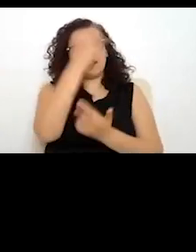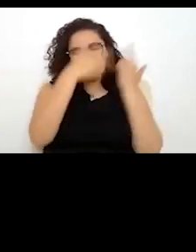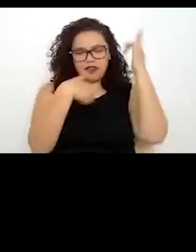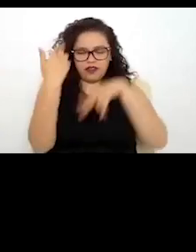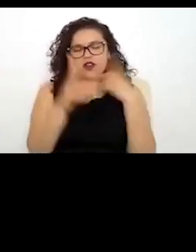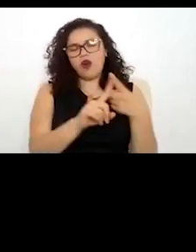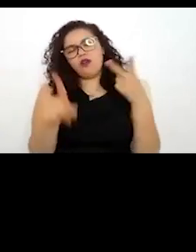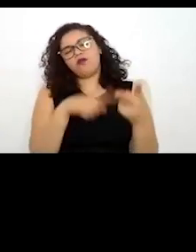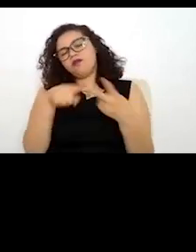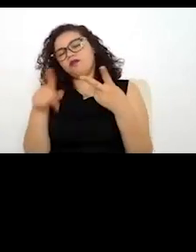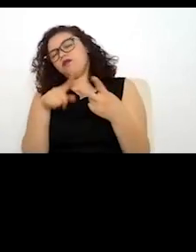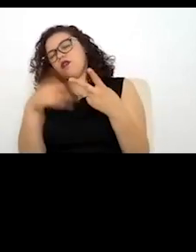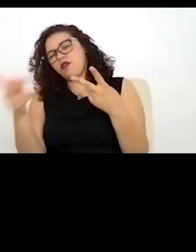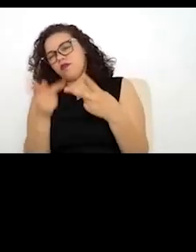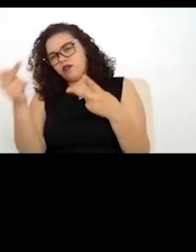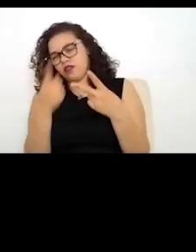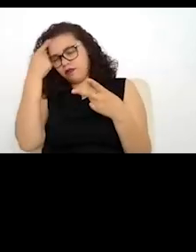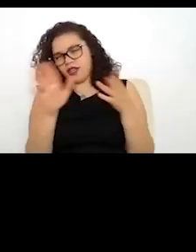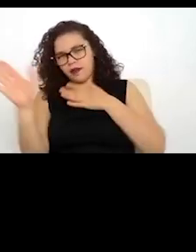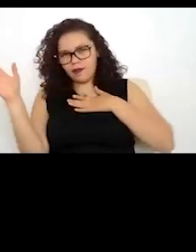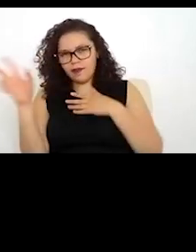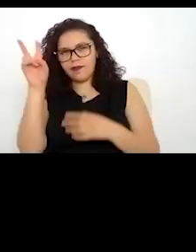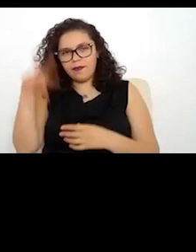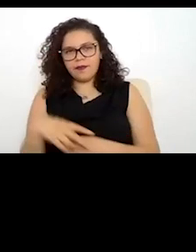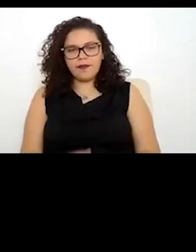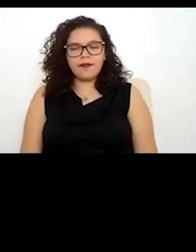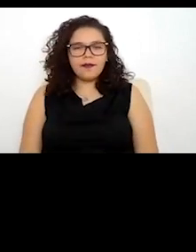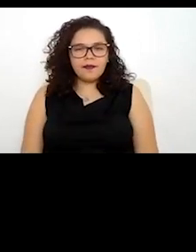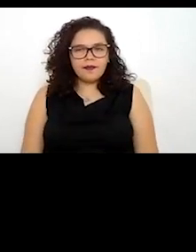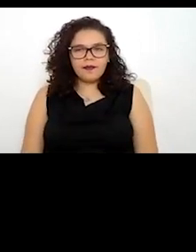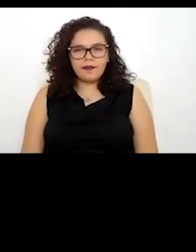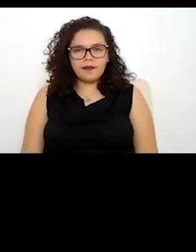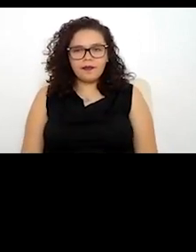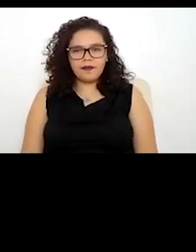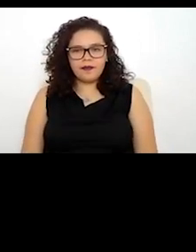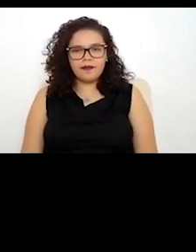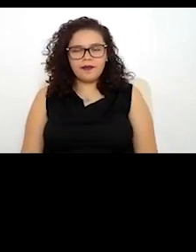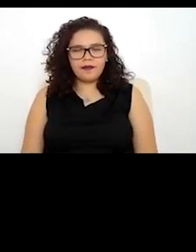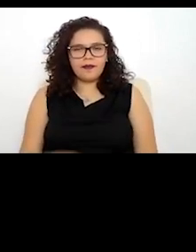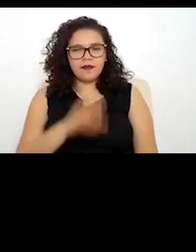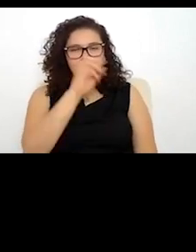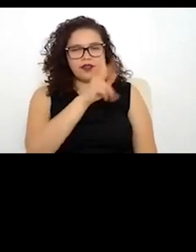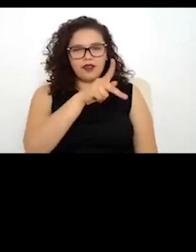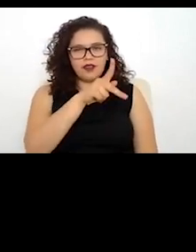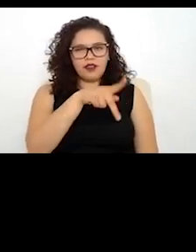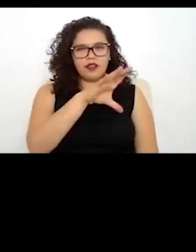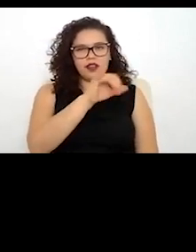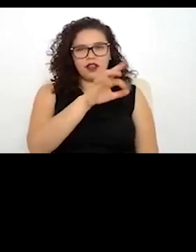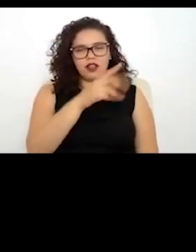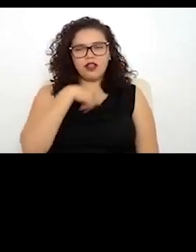que sería el cuestionario que contestaría el trabajador. Ok, Caro, perdón, esa pregunta la hice yo